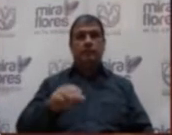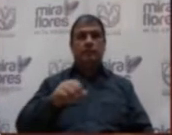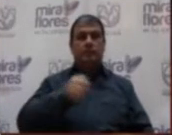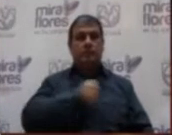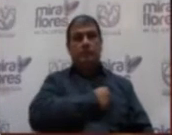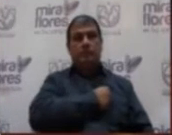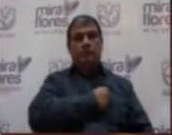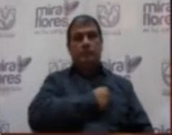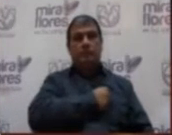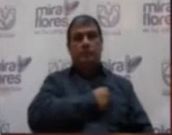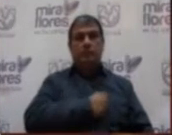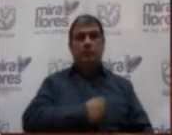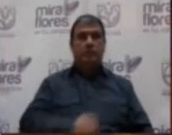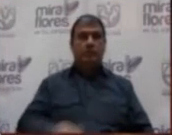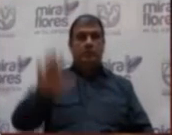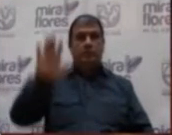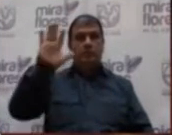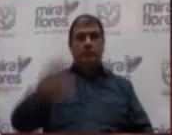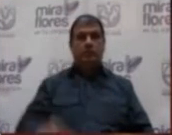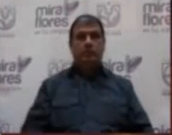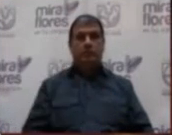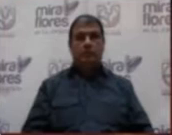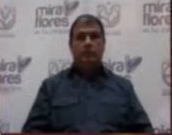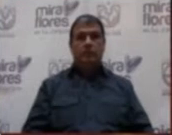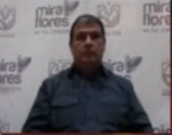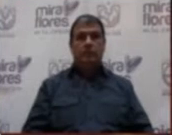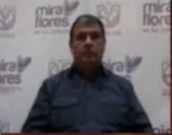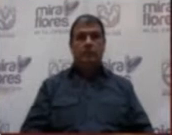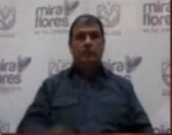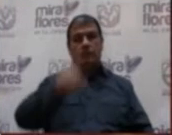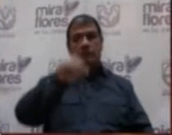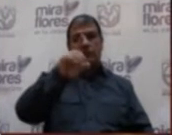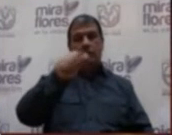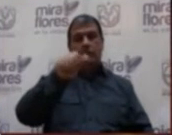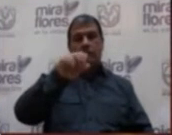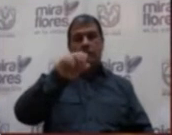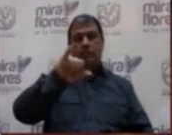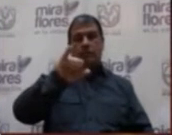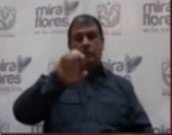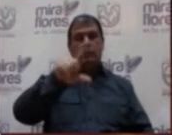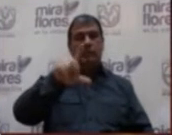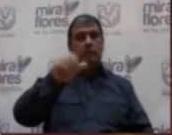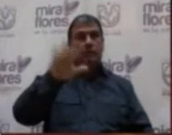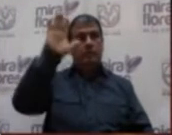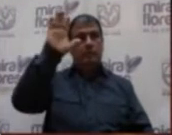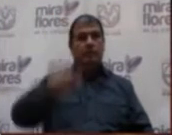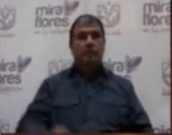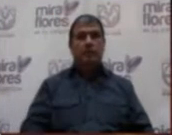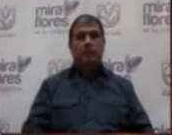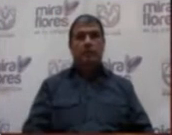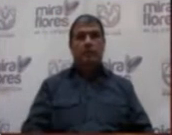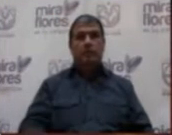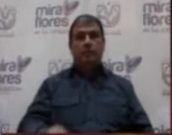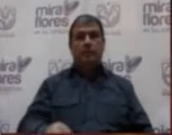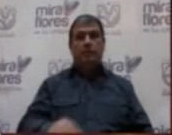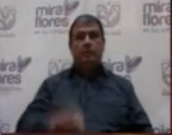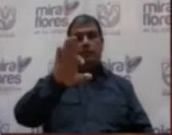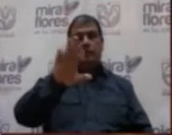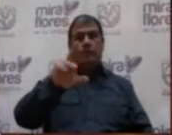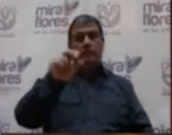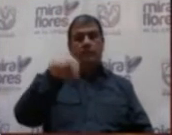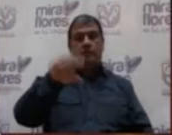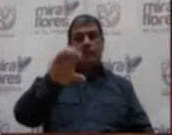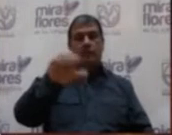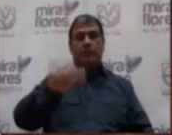Señora Susana Stiglitz Watson. Señorita Daniela Sofía Lozano Vítor. Señora Franca Rey